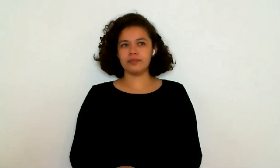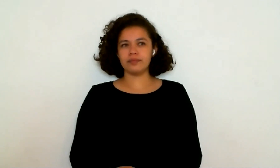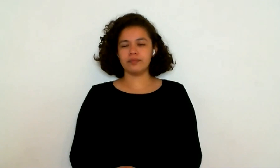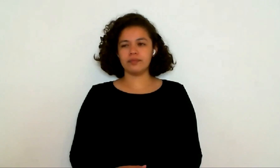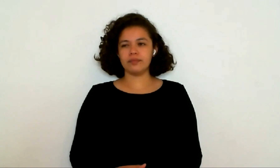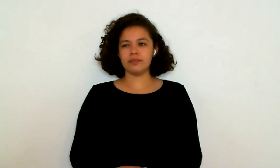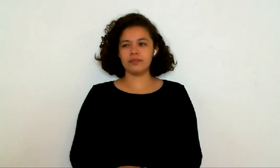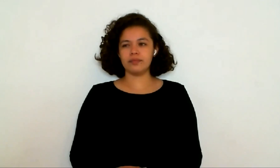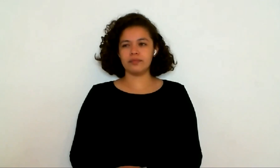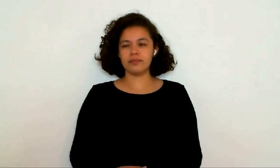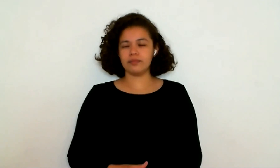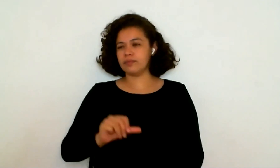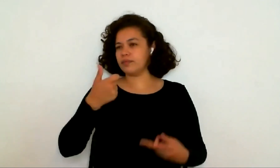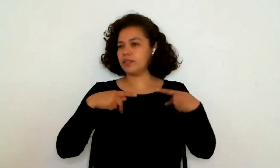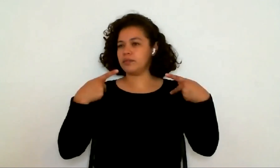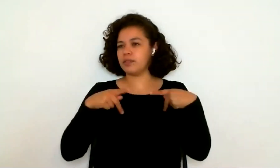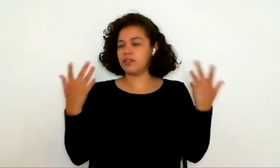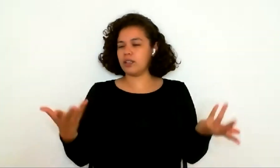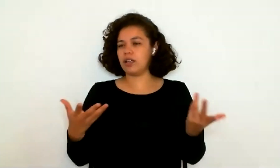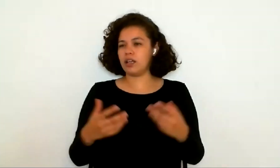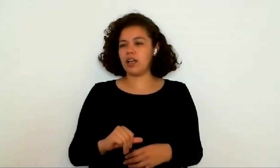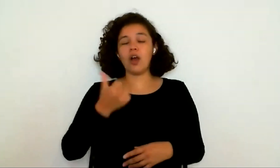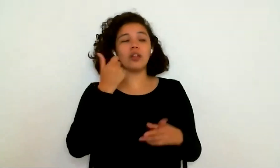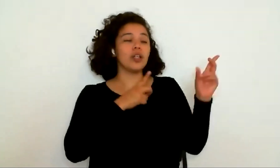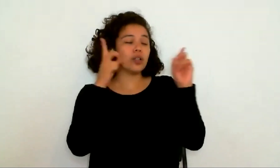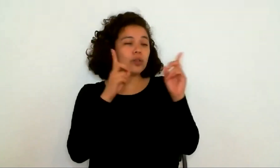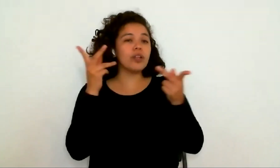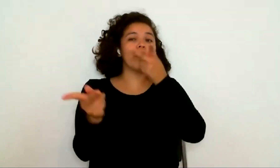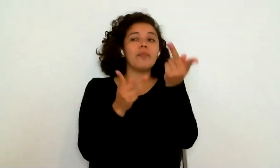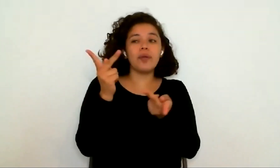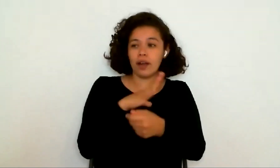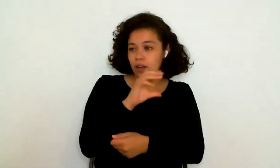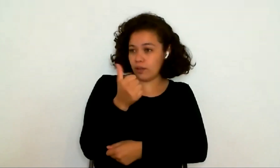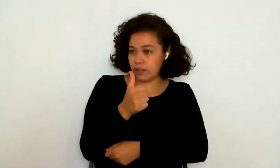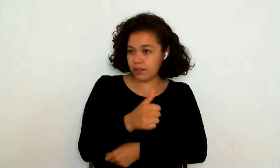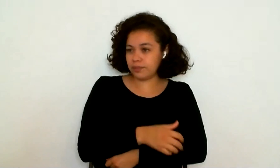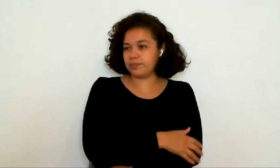Para ¿Alguien más cerrar, que desee? ¿alguna otra duda, pregunta?